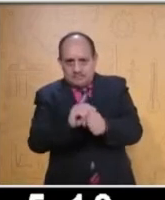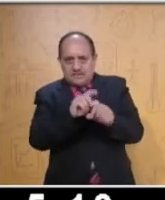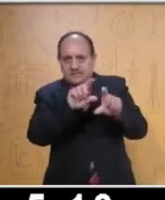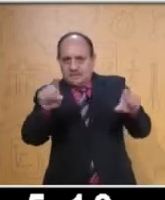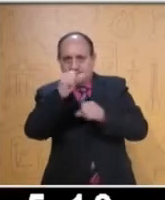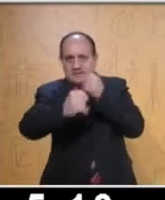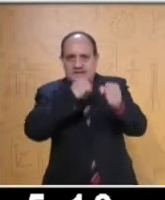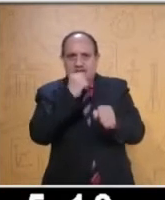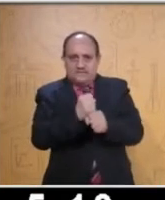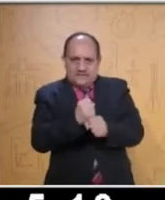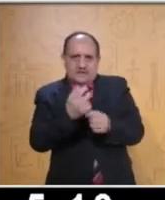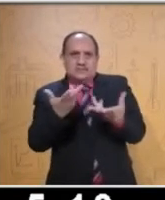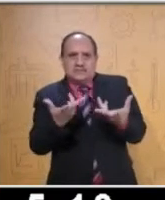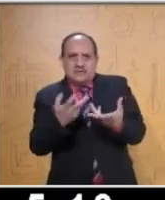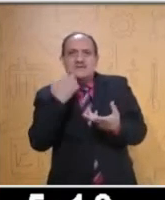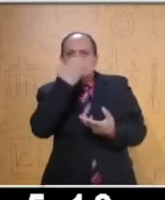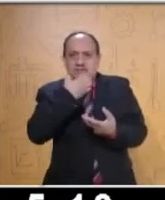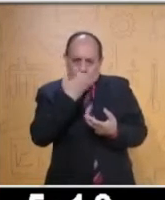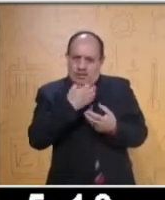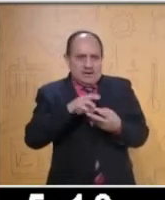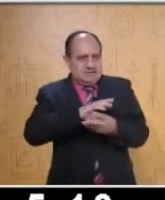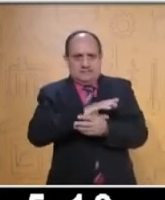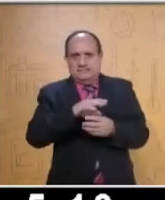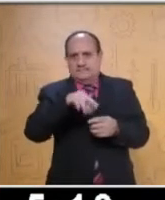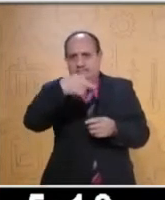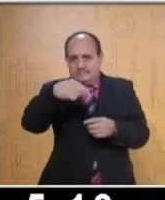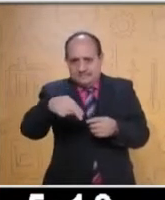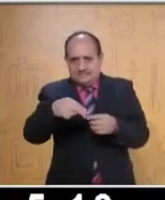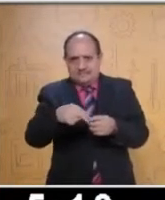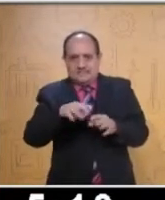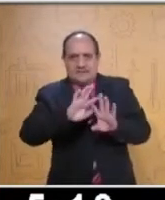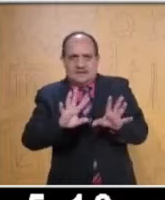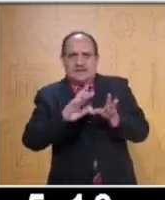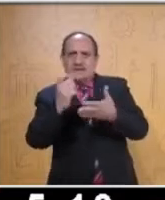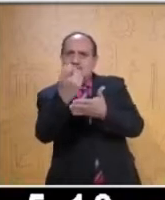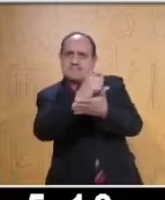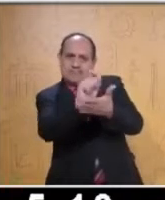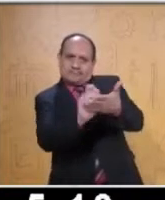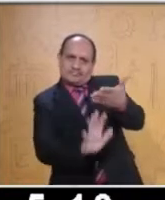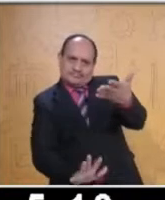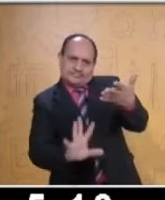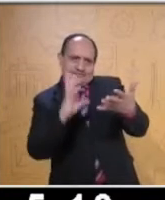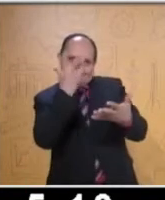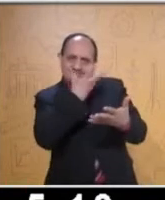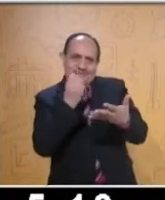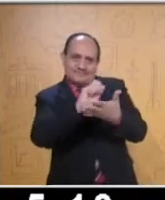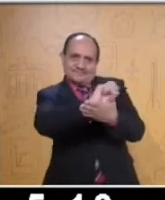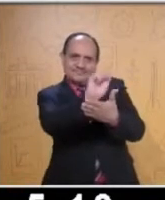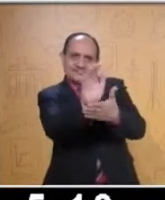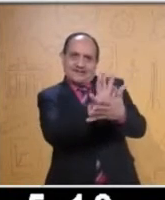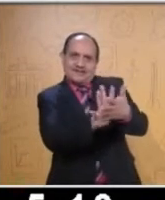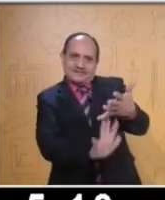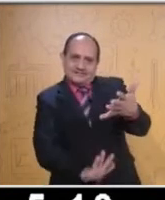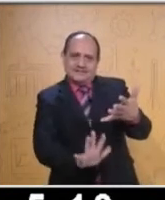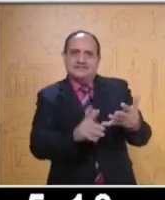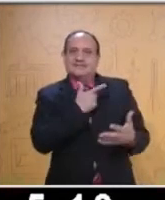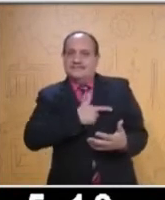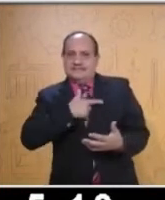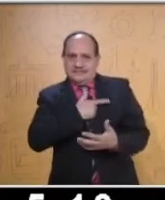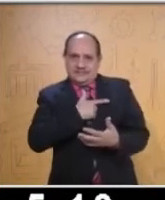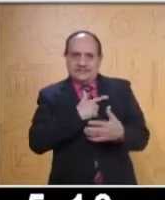escolar al que perteneces. Te invitamos a decorarlo como más te guste. Las